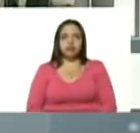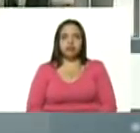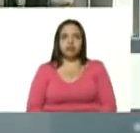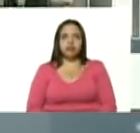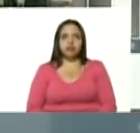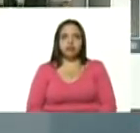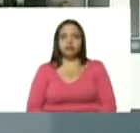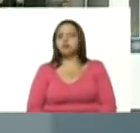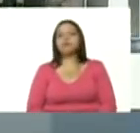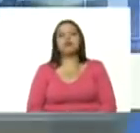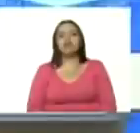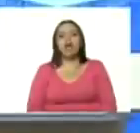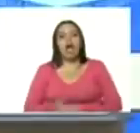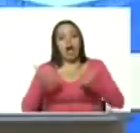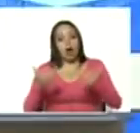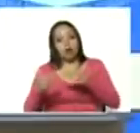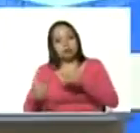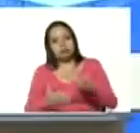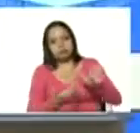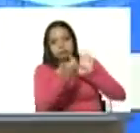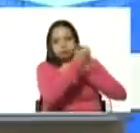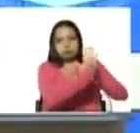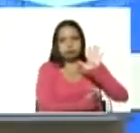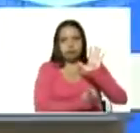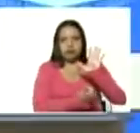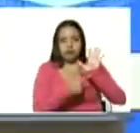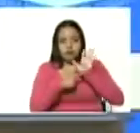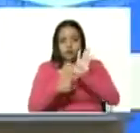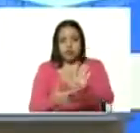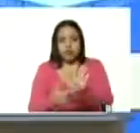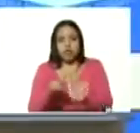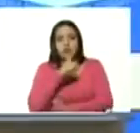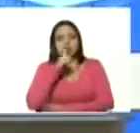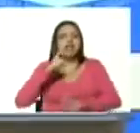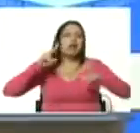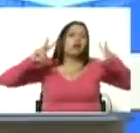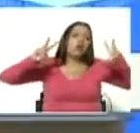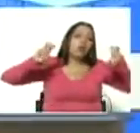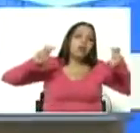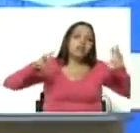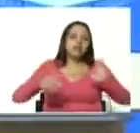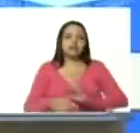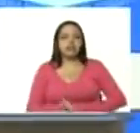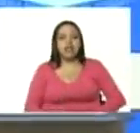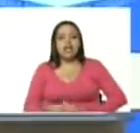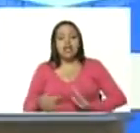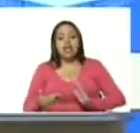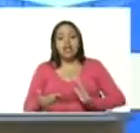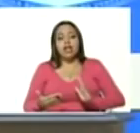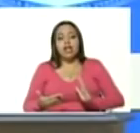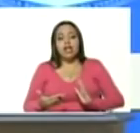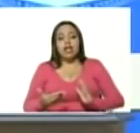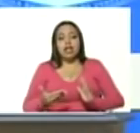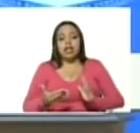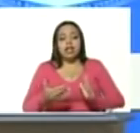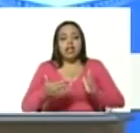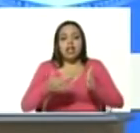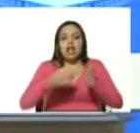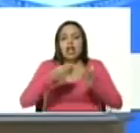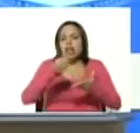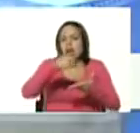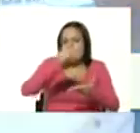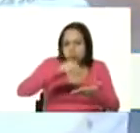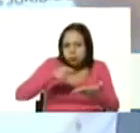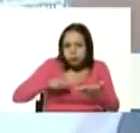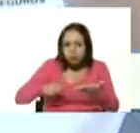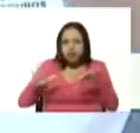Esto que ellos presentan, Brian, esto es lo que ellos llaman, comillas, el presupuesto de Narnia. El